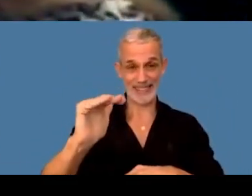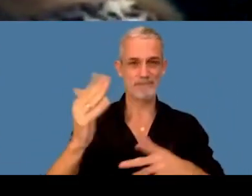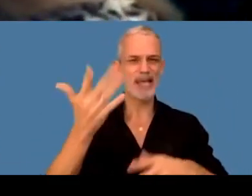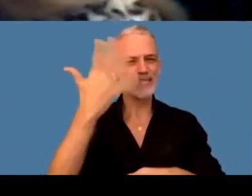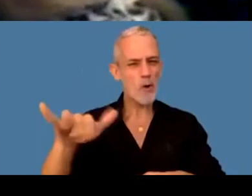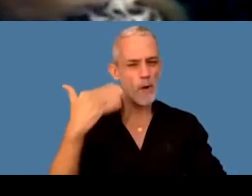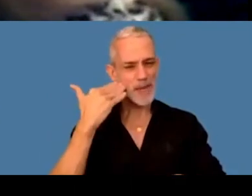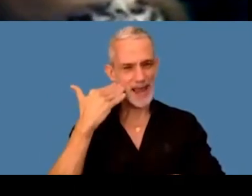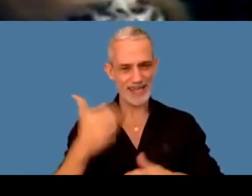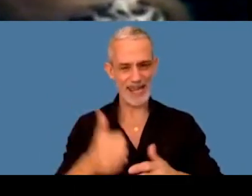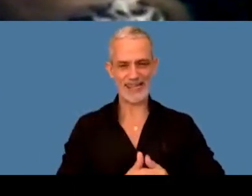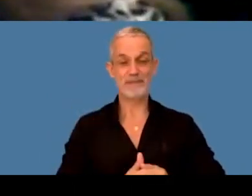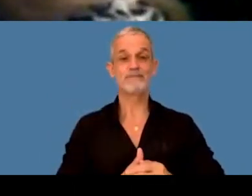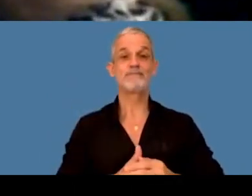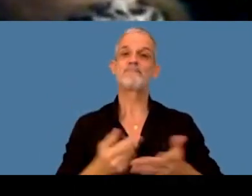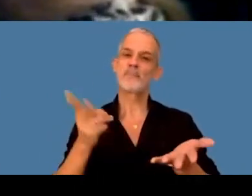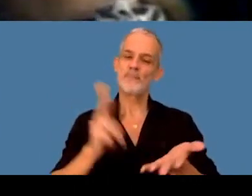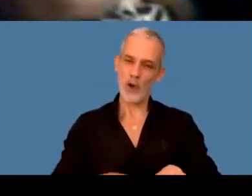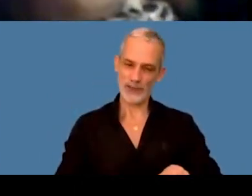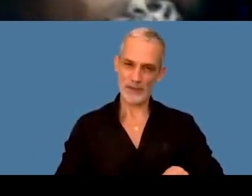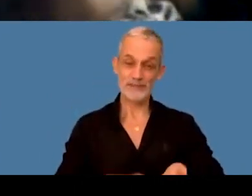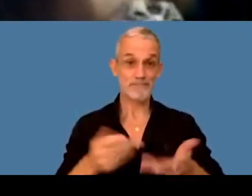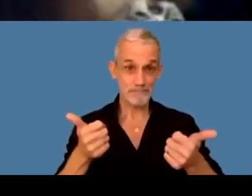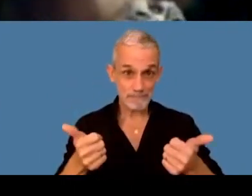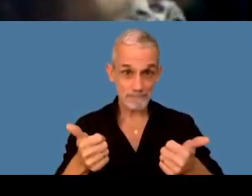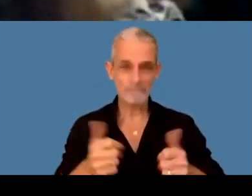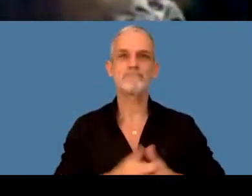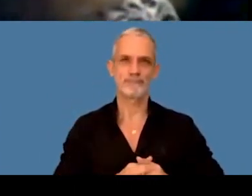tarde, nuevamente. Dale.